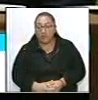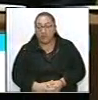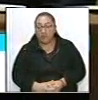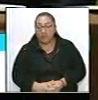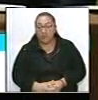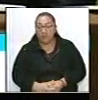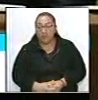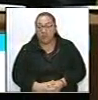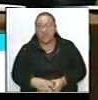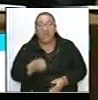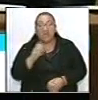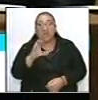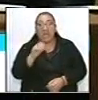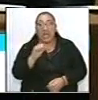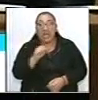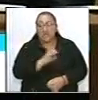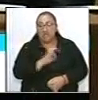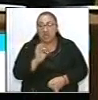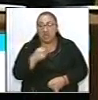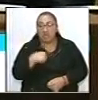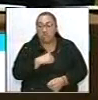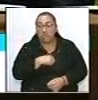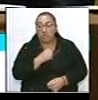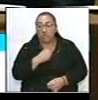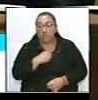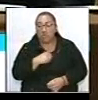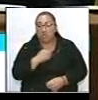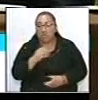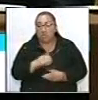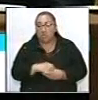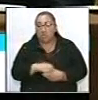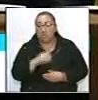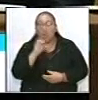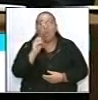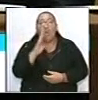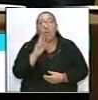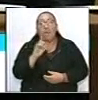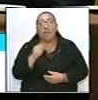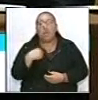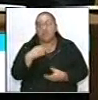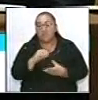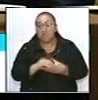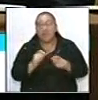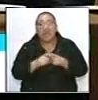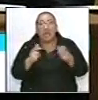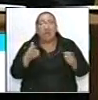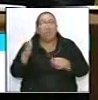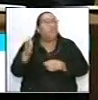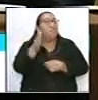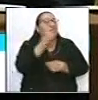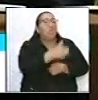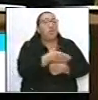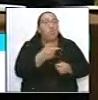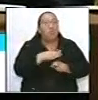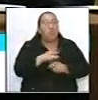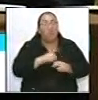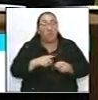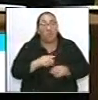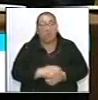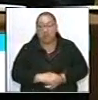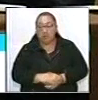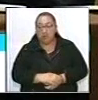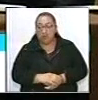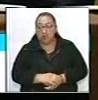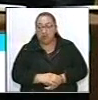CAS para nosotros, los serenazgos, porque nosotros estamos considerados como obreros. ¿Por qué? Porque estamos en el campo. Cuando ustedes van a un lugar, a un distrito, a una